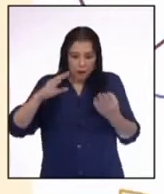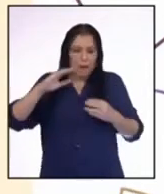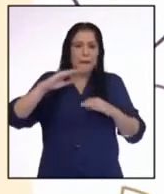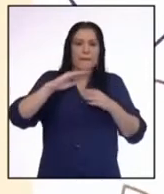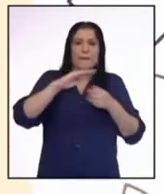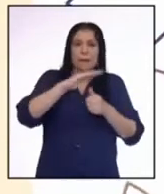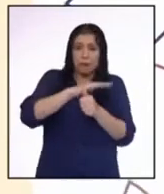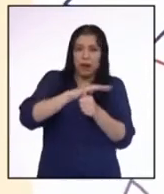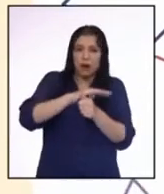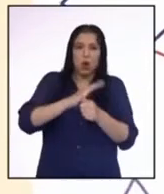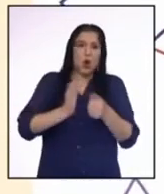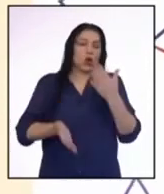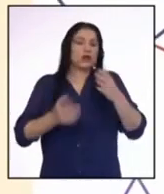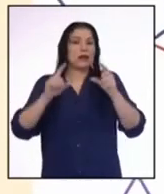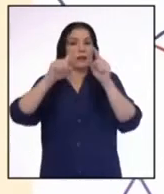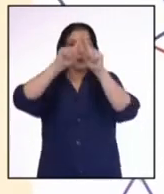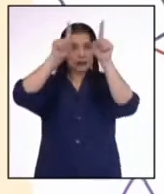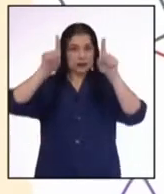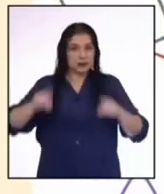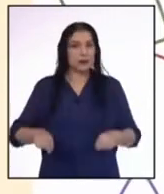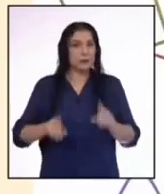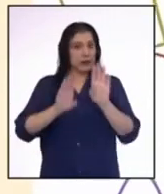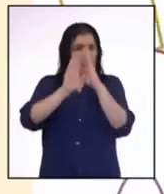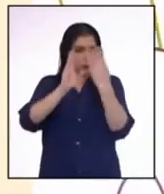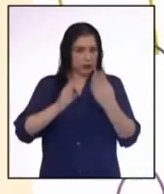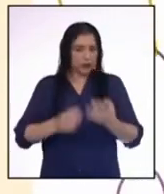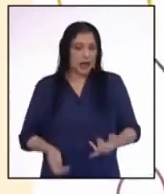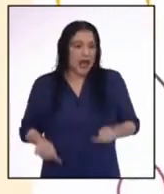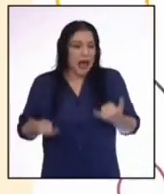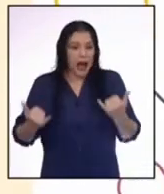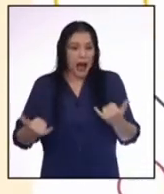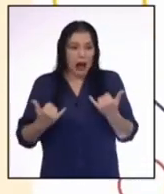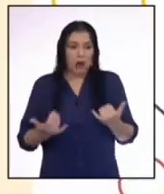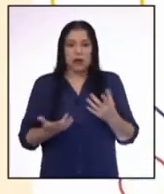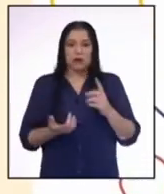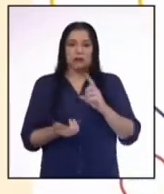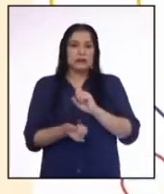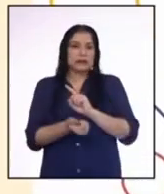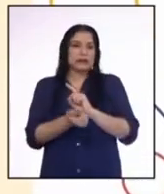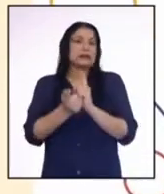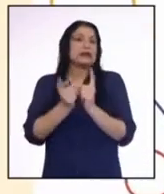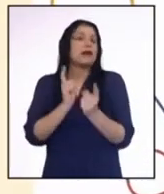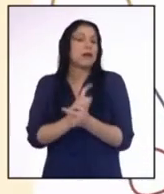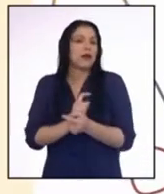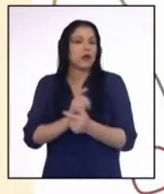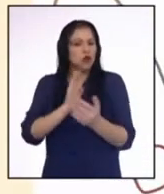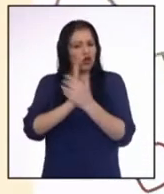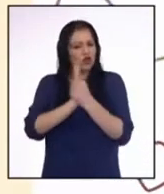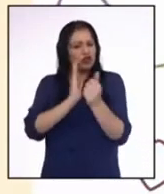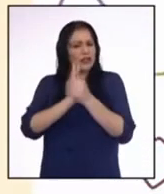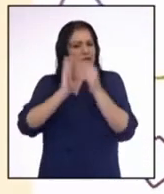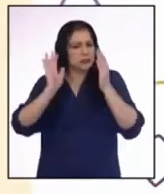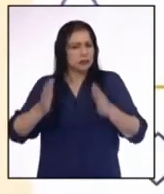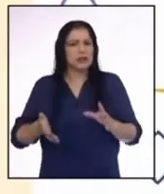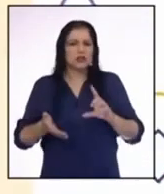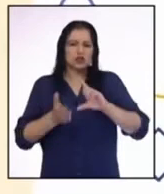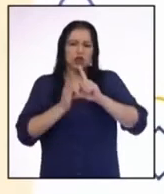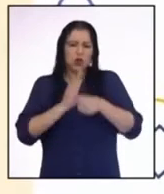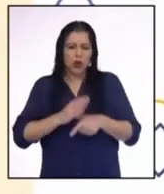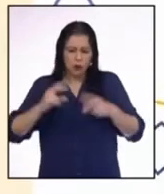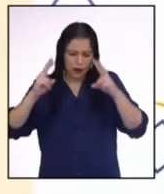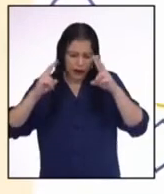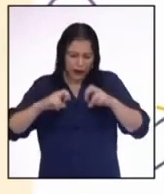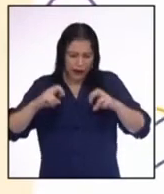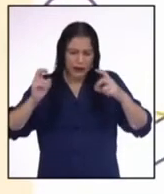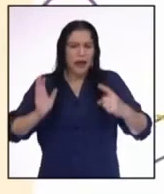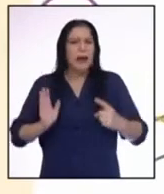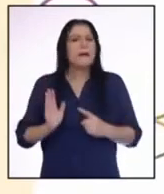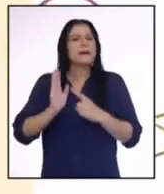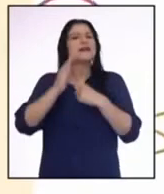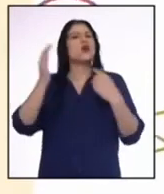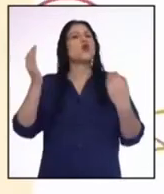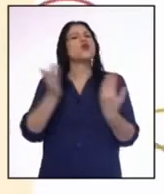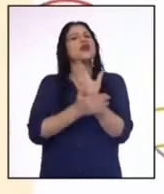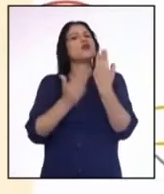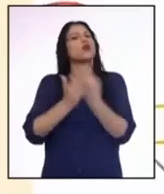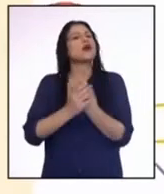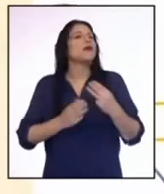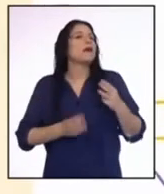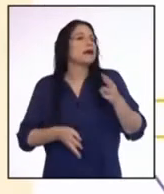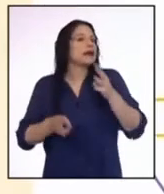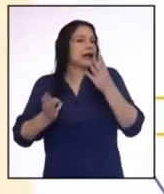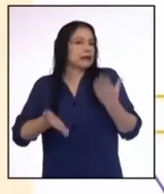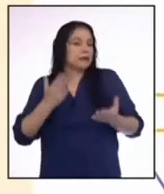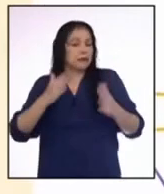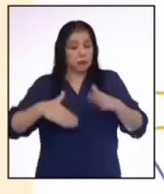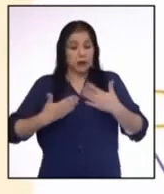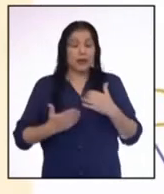algún mueble o en el marco de una puerta. Actualmente las cosas han cambiado. Los expertos, después de diversos estudios, presentan una nueva mecánica que